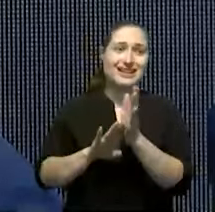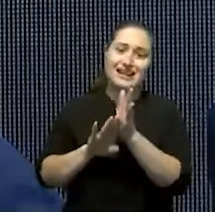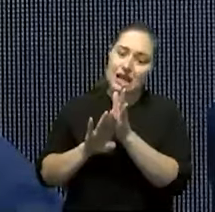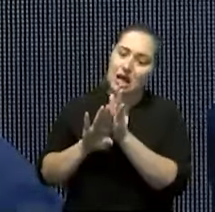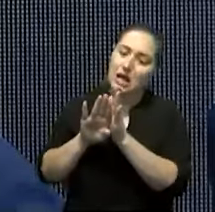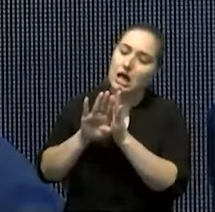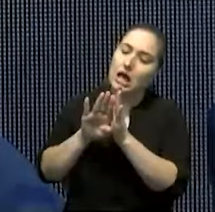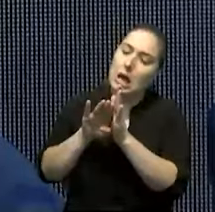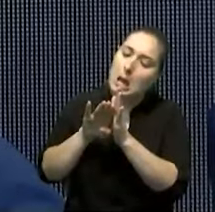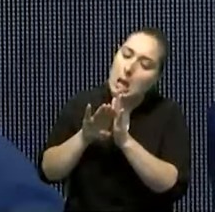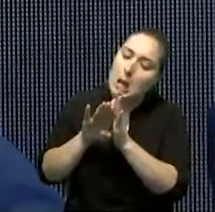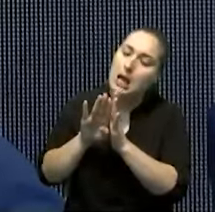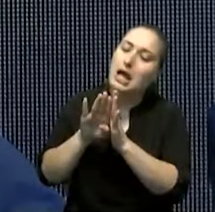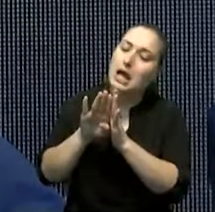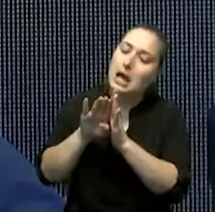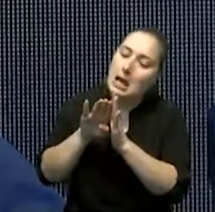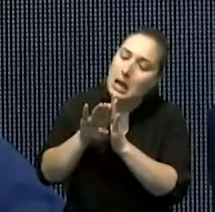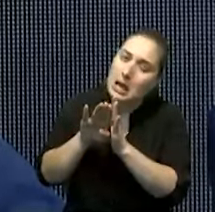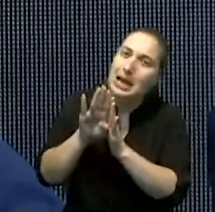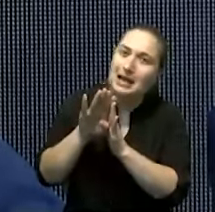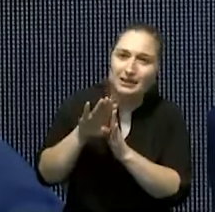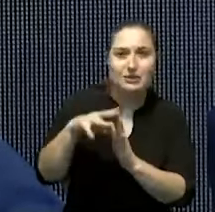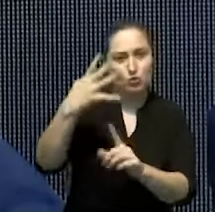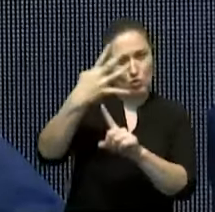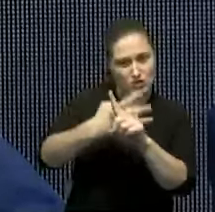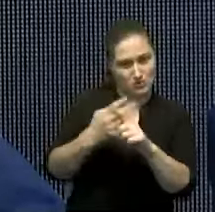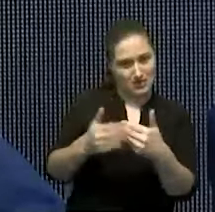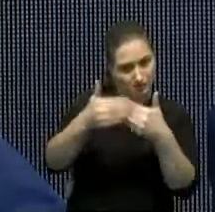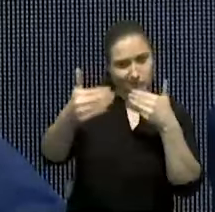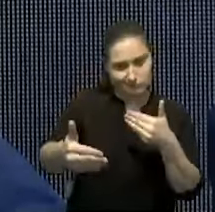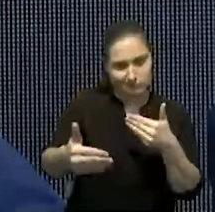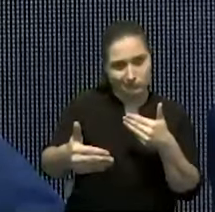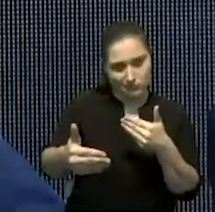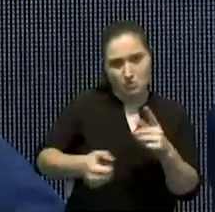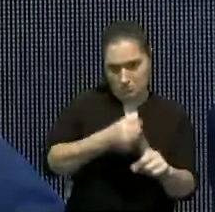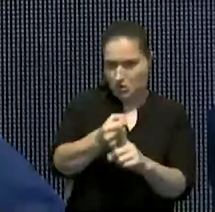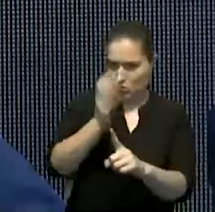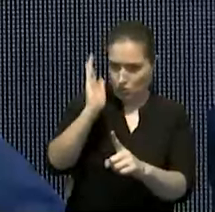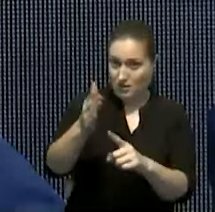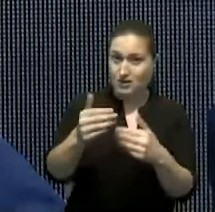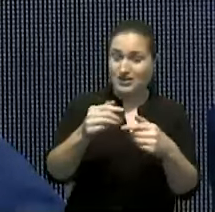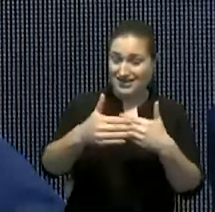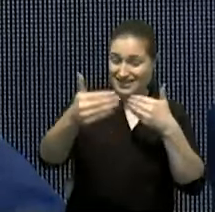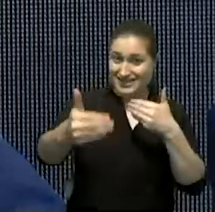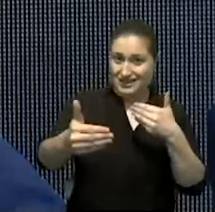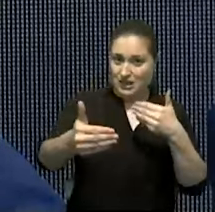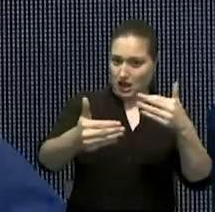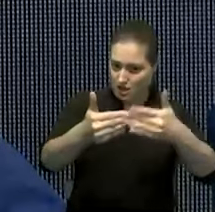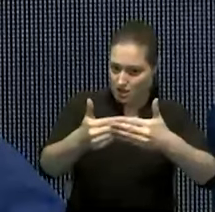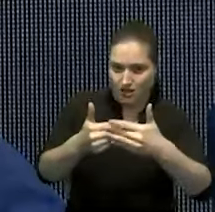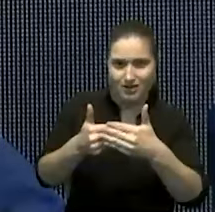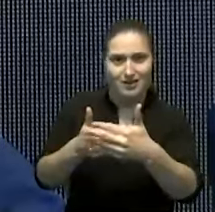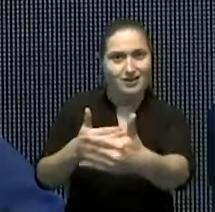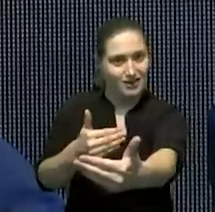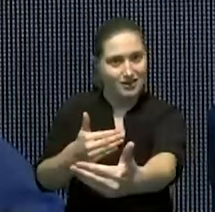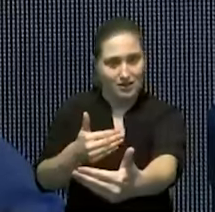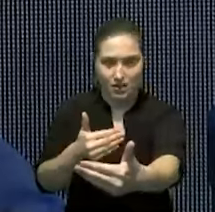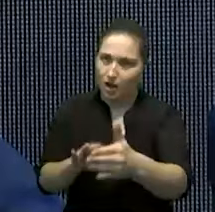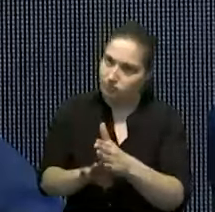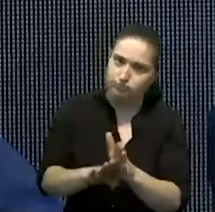crecimiento en el primer trimestre y después la misma economía absorberá e